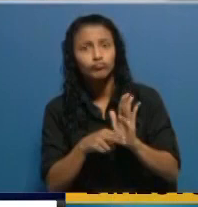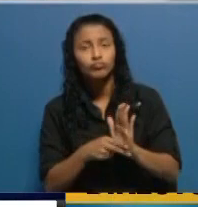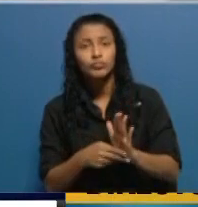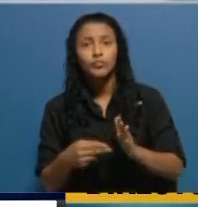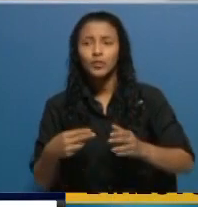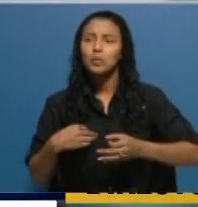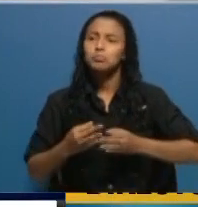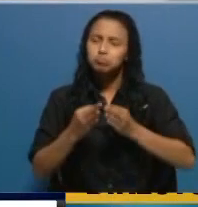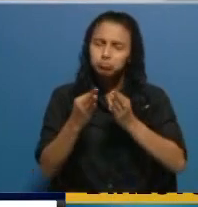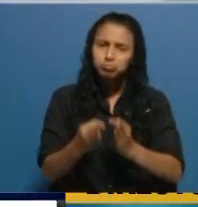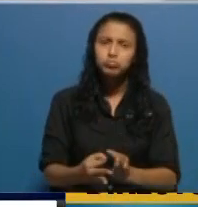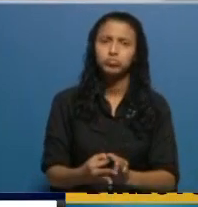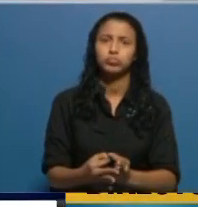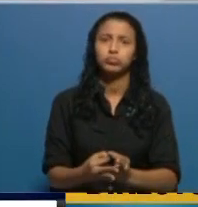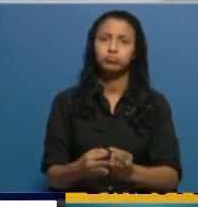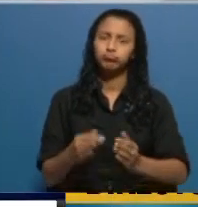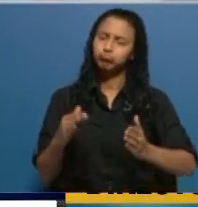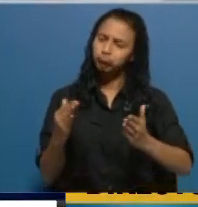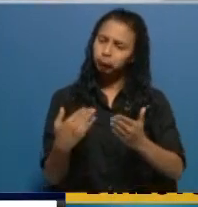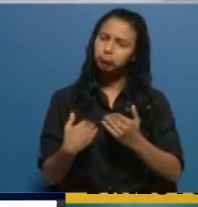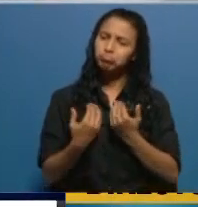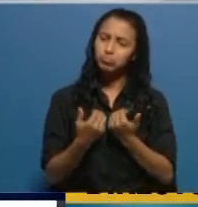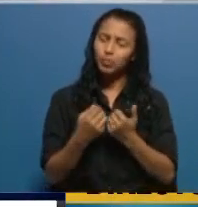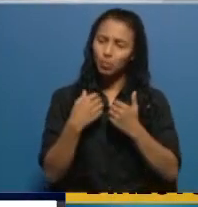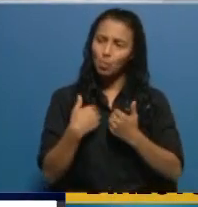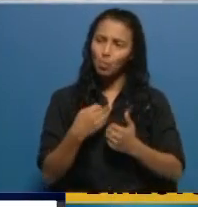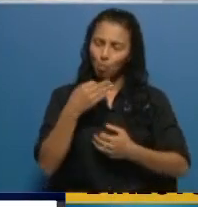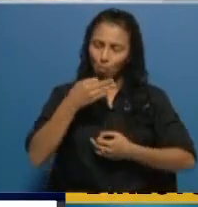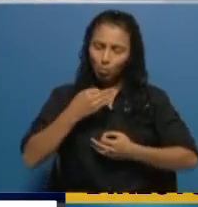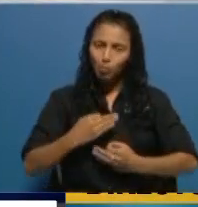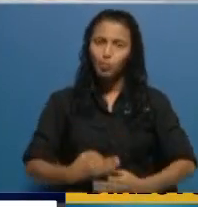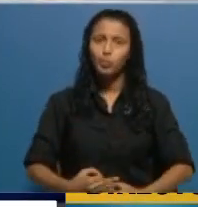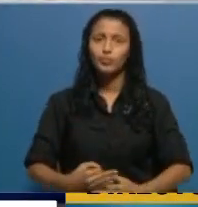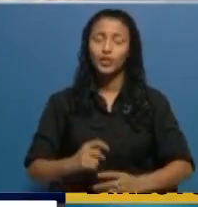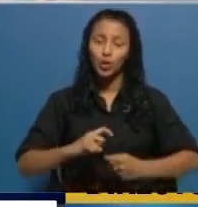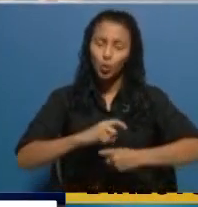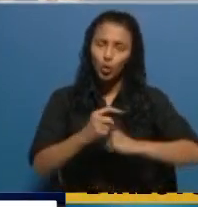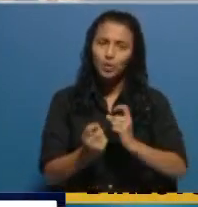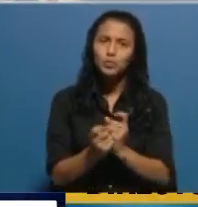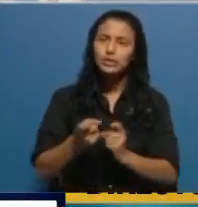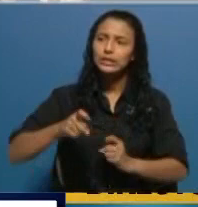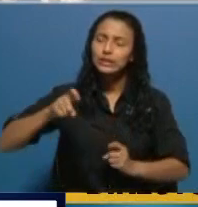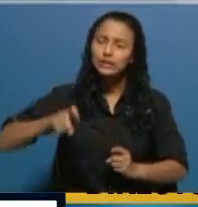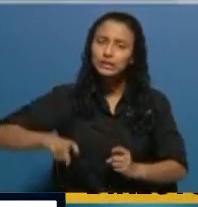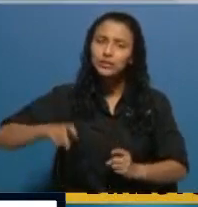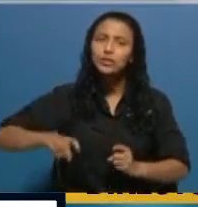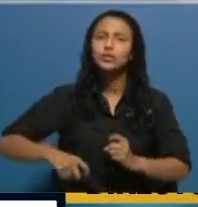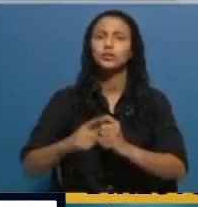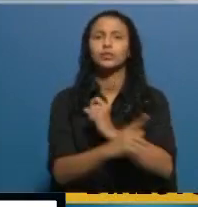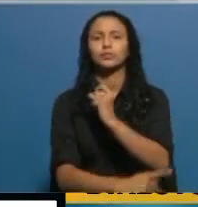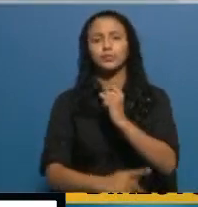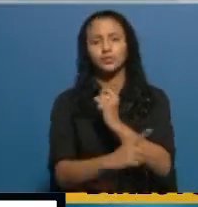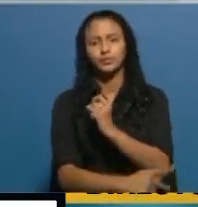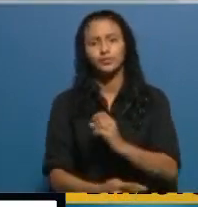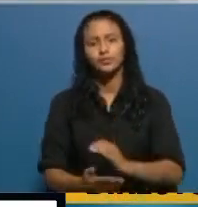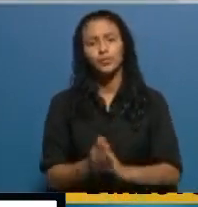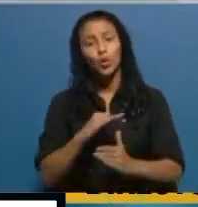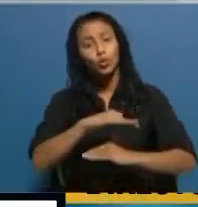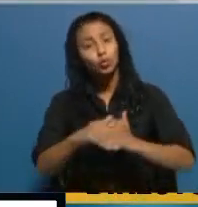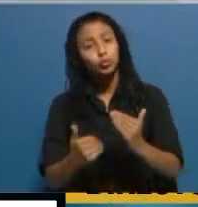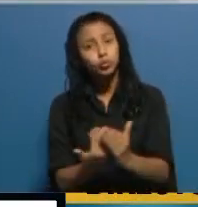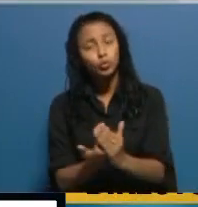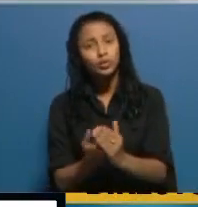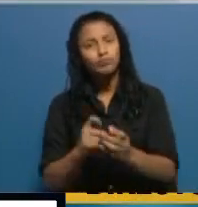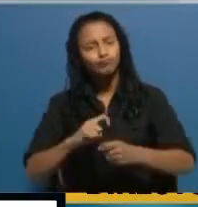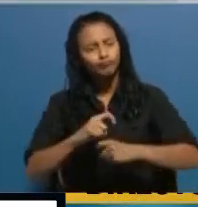de la manera más armónica en la promoción de los cambios que demande el país toda reforma constitucional implica